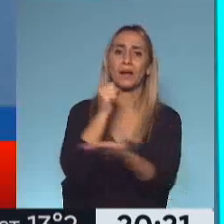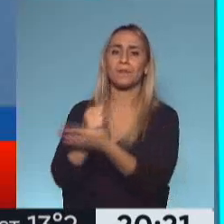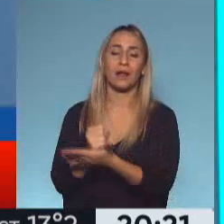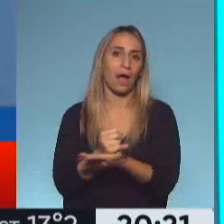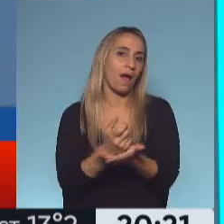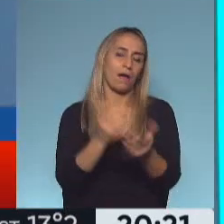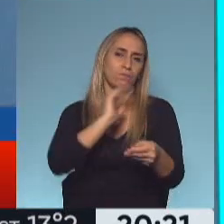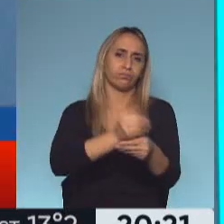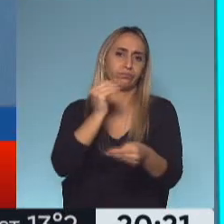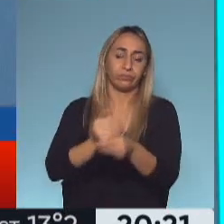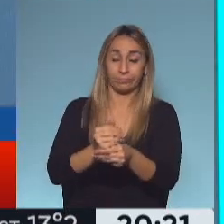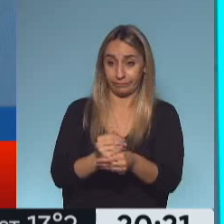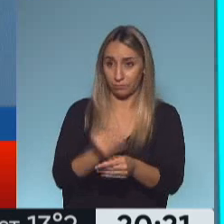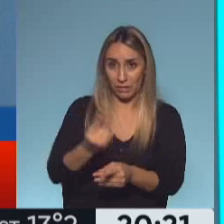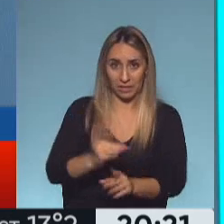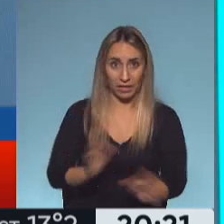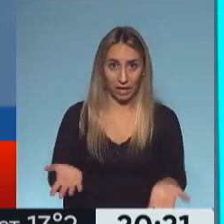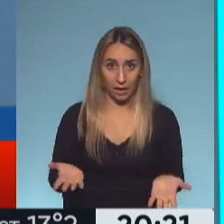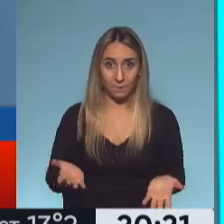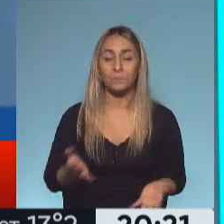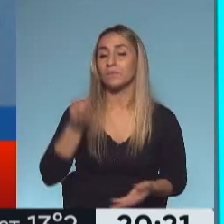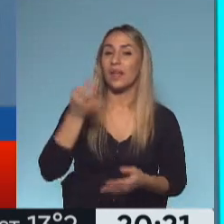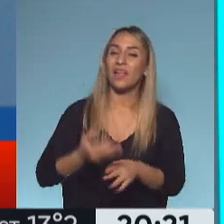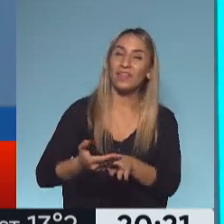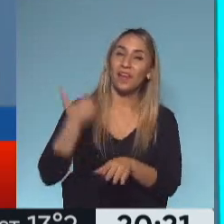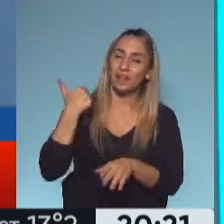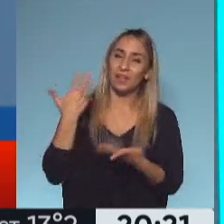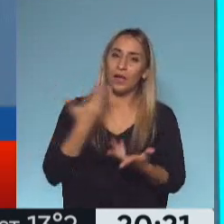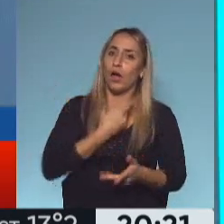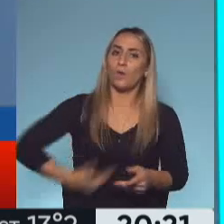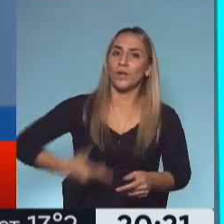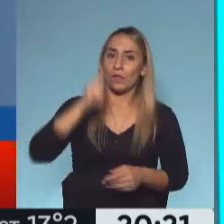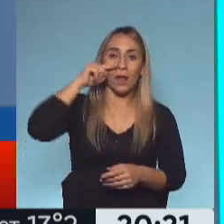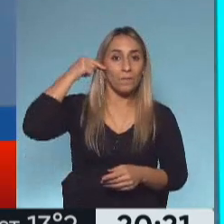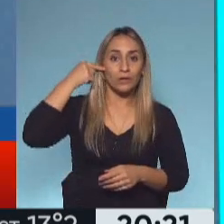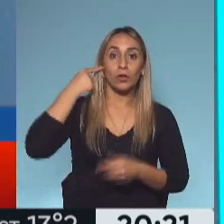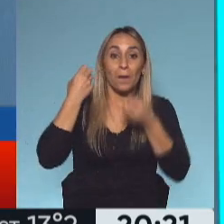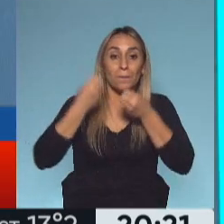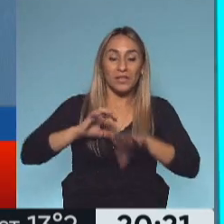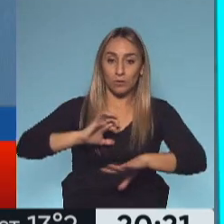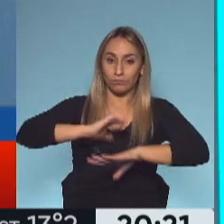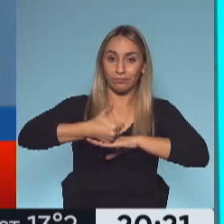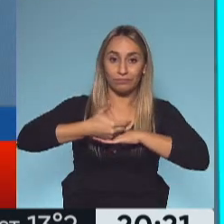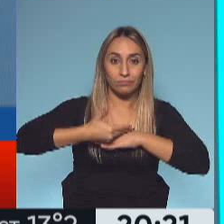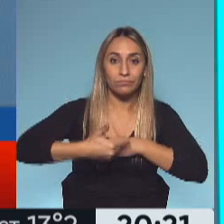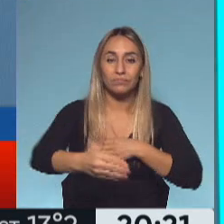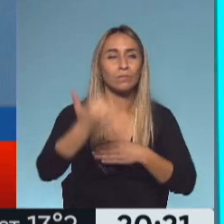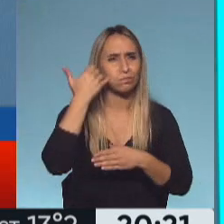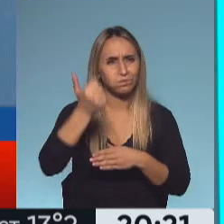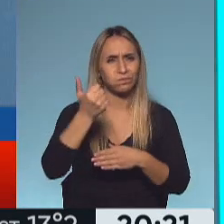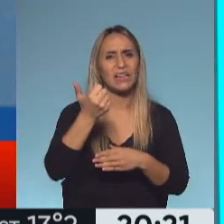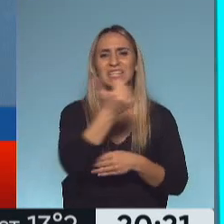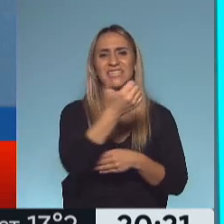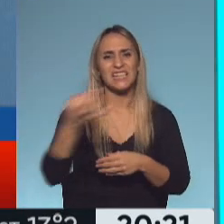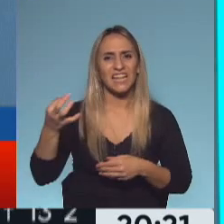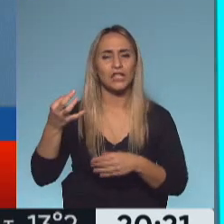cierto. Y lo que ocurrió en definitiva es que desde que empezó el gobierno de Alberto Fernández ya hubo varios, 600